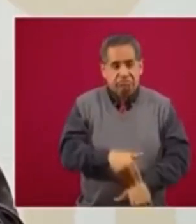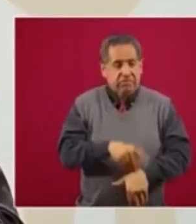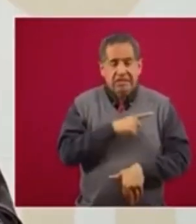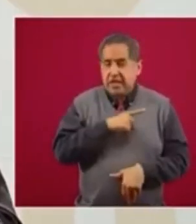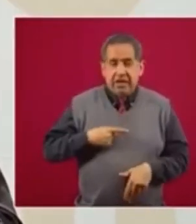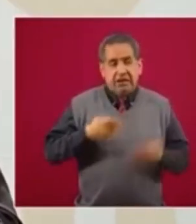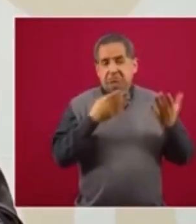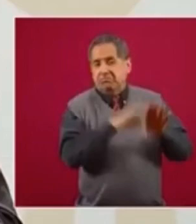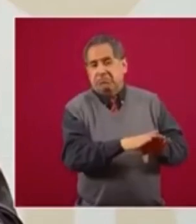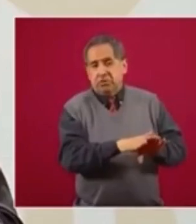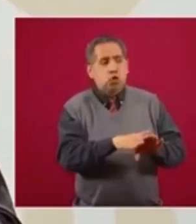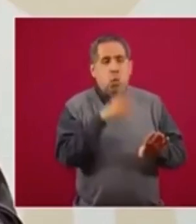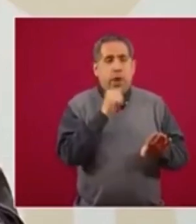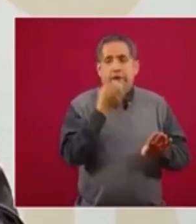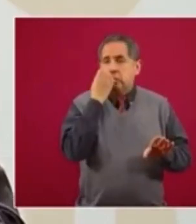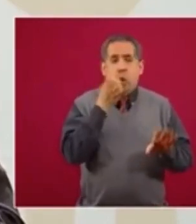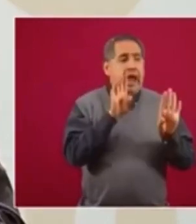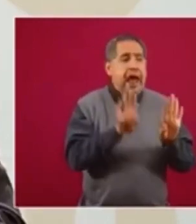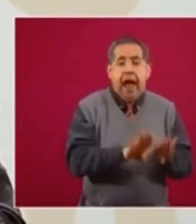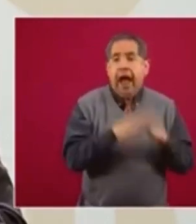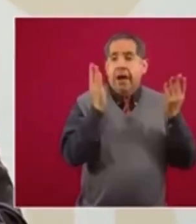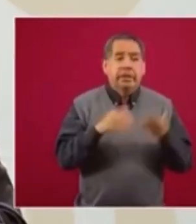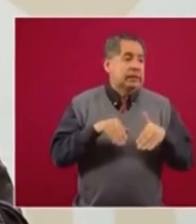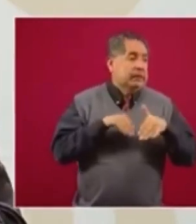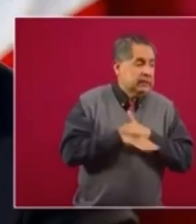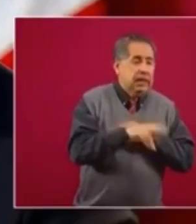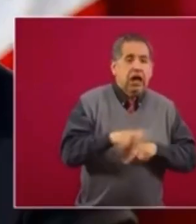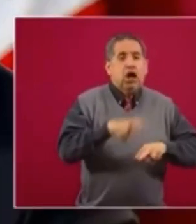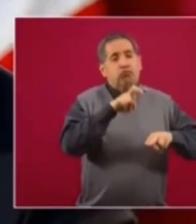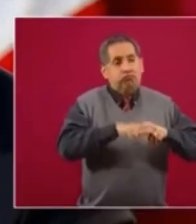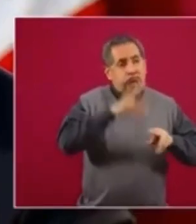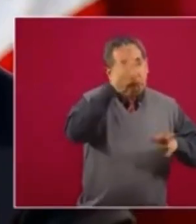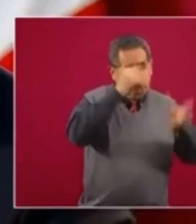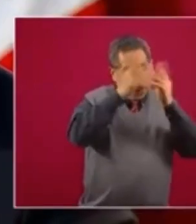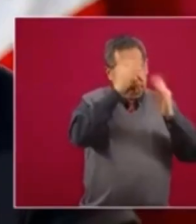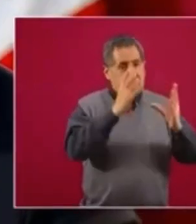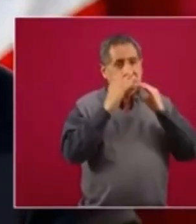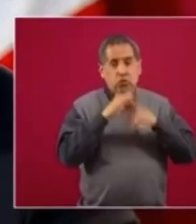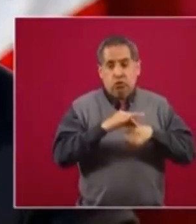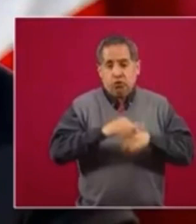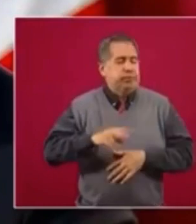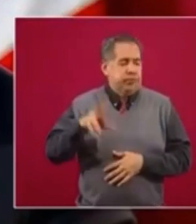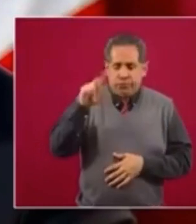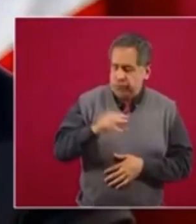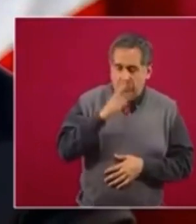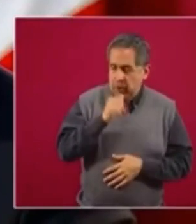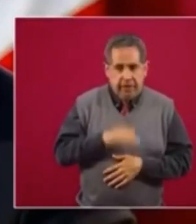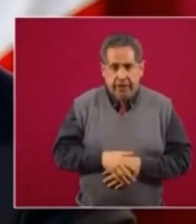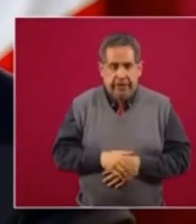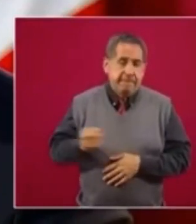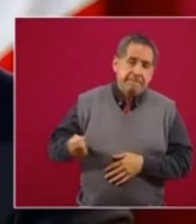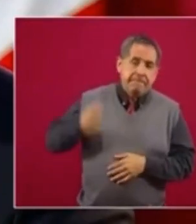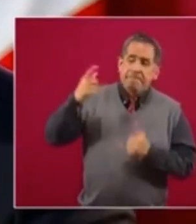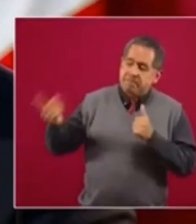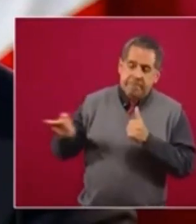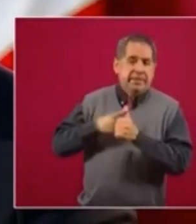dadas precisamente por la pandemia. Ninguna escuela puede abrir presencialmente antes de la determinación